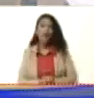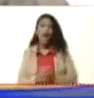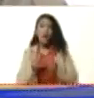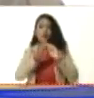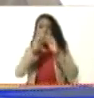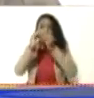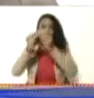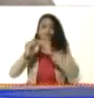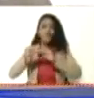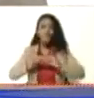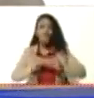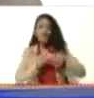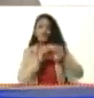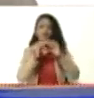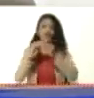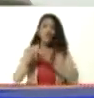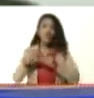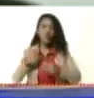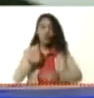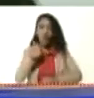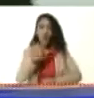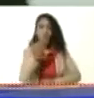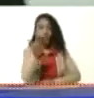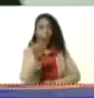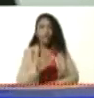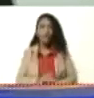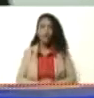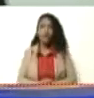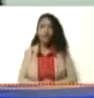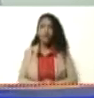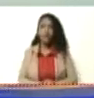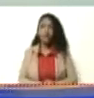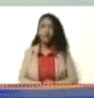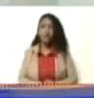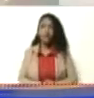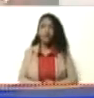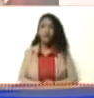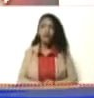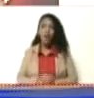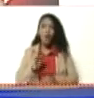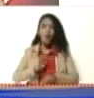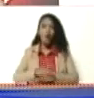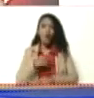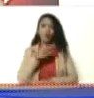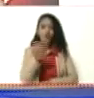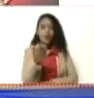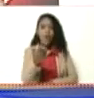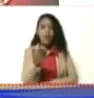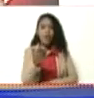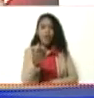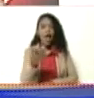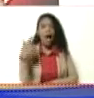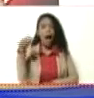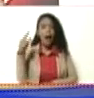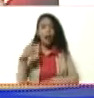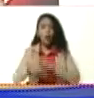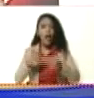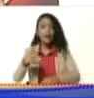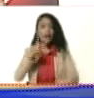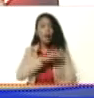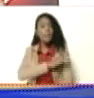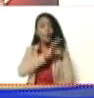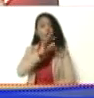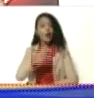creadores, a las creadoras, se los digo a ustedes, porque ustedes son los que crean la poesía,